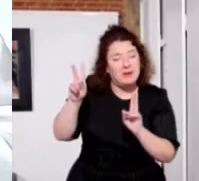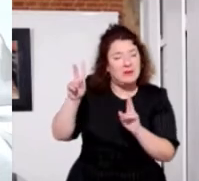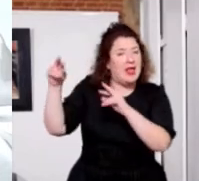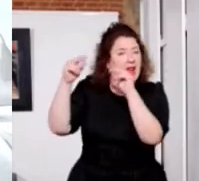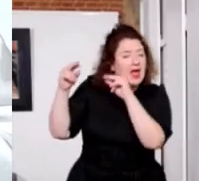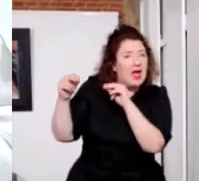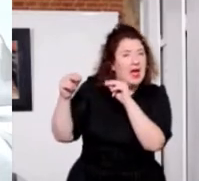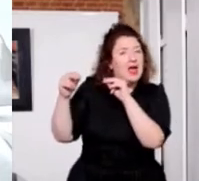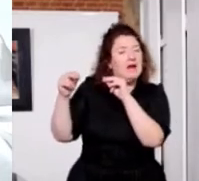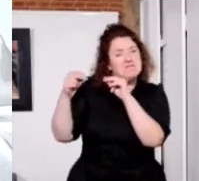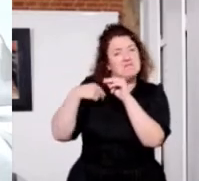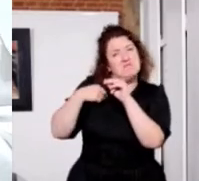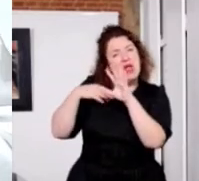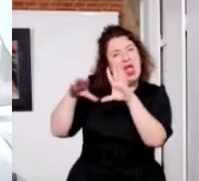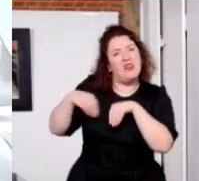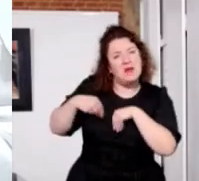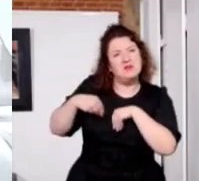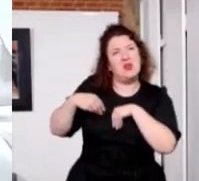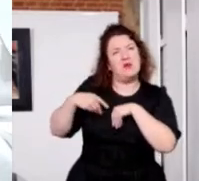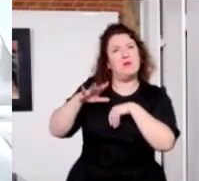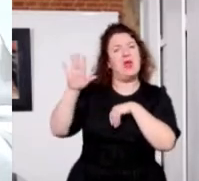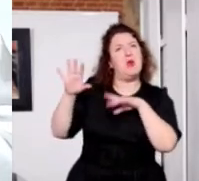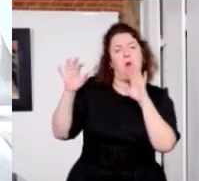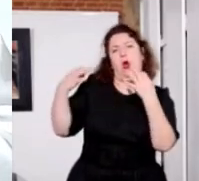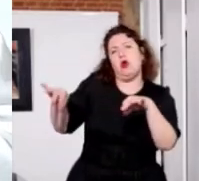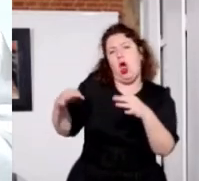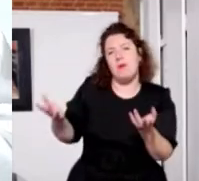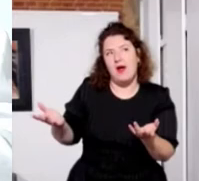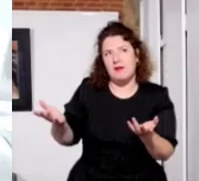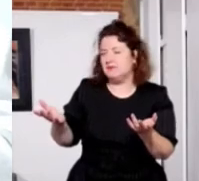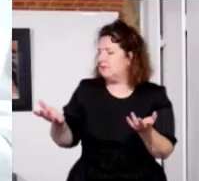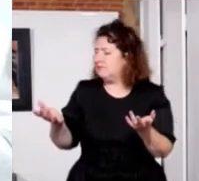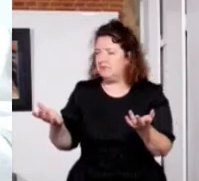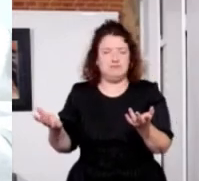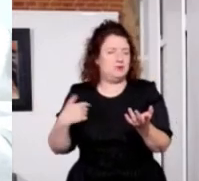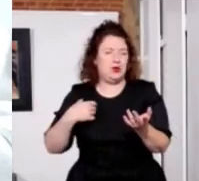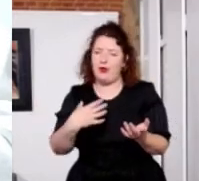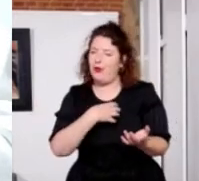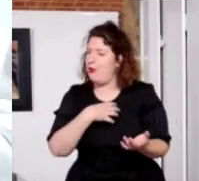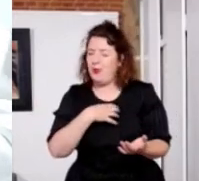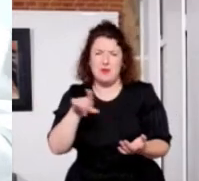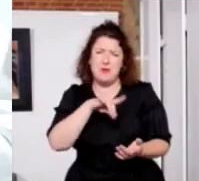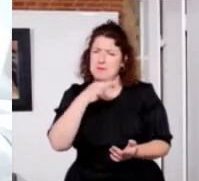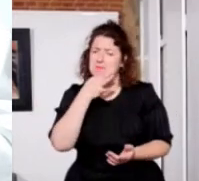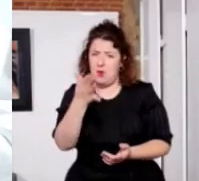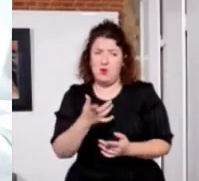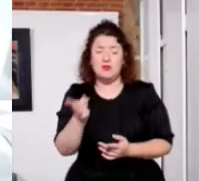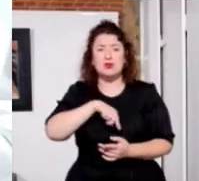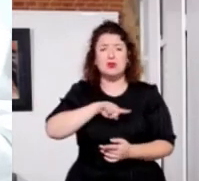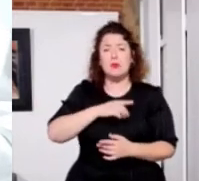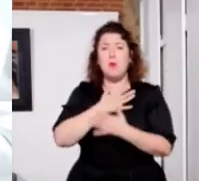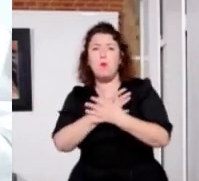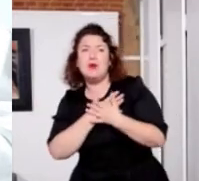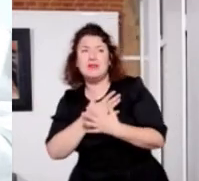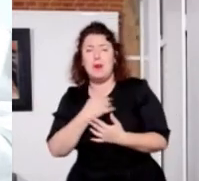normal ese ejercicio. Voluntariado vigía no solo acompaña, no solo actúa con esas personas